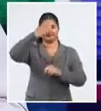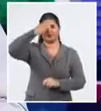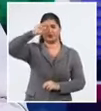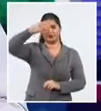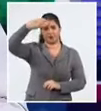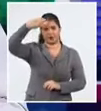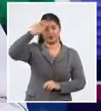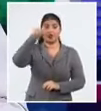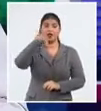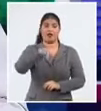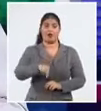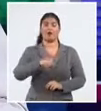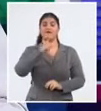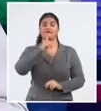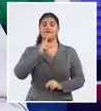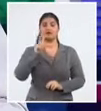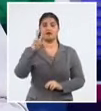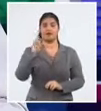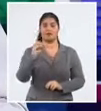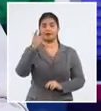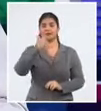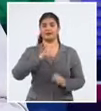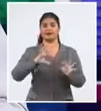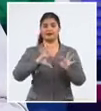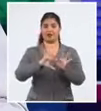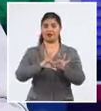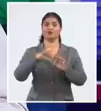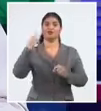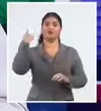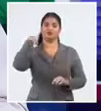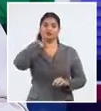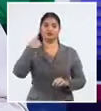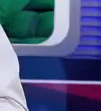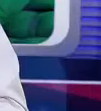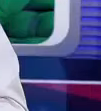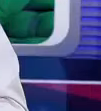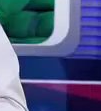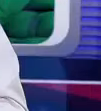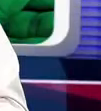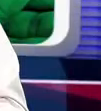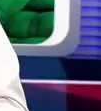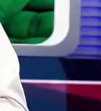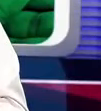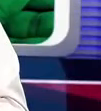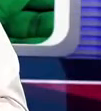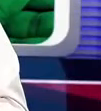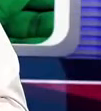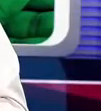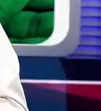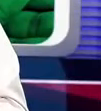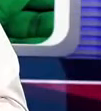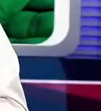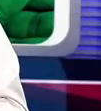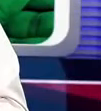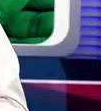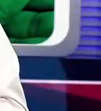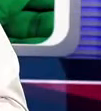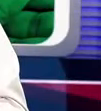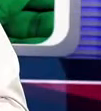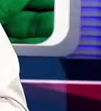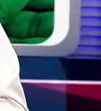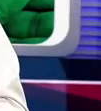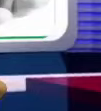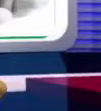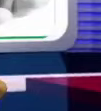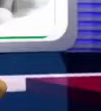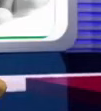Es viernes 20 de agosto del año 2021. Los profesionales de la salud continúan batallando contra el